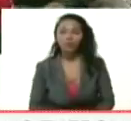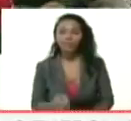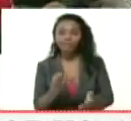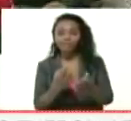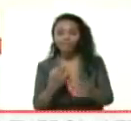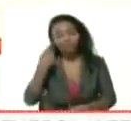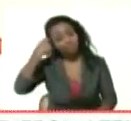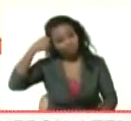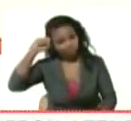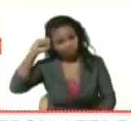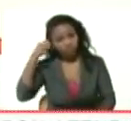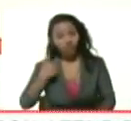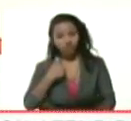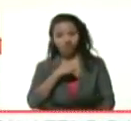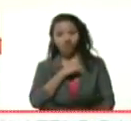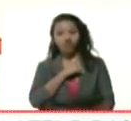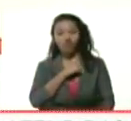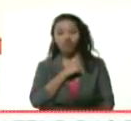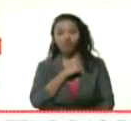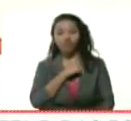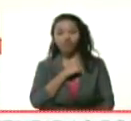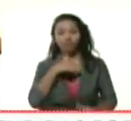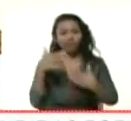Recordemos nosotros que